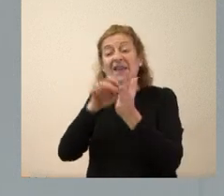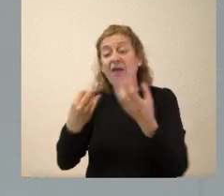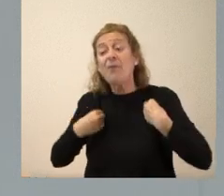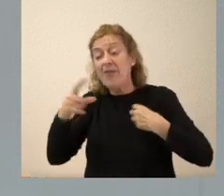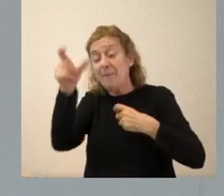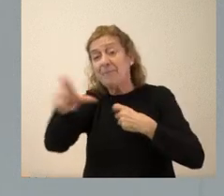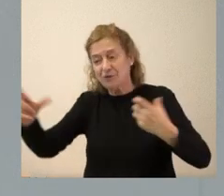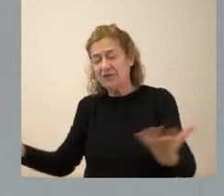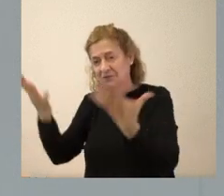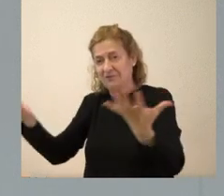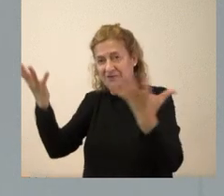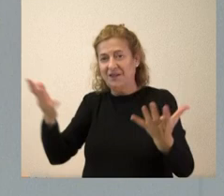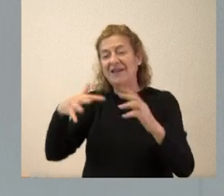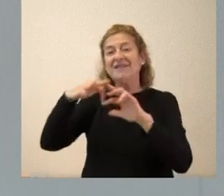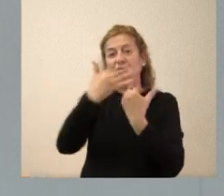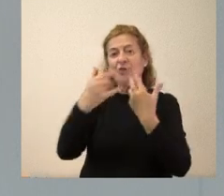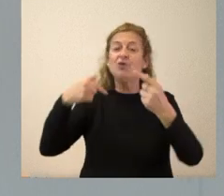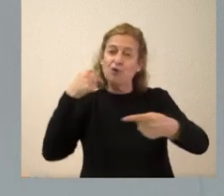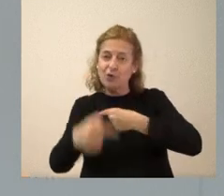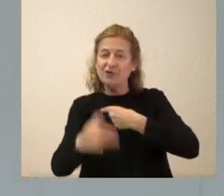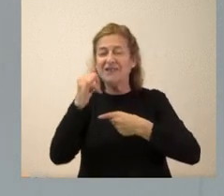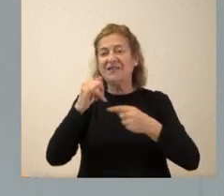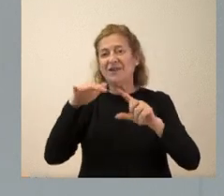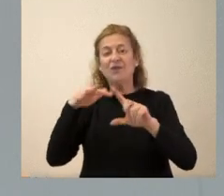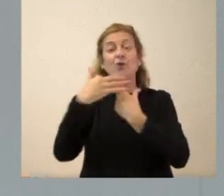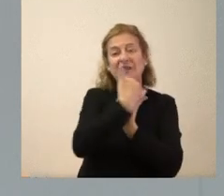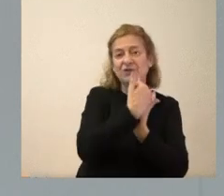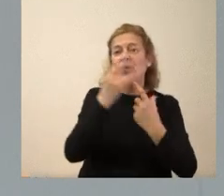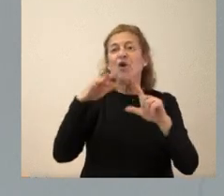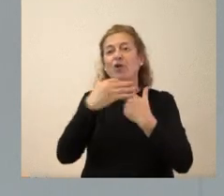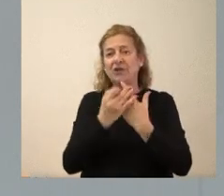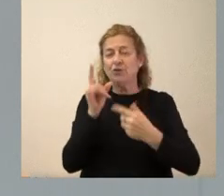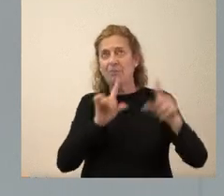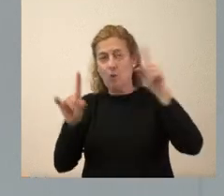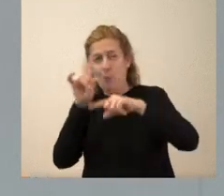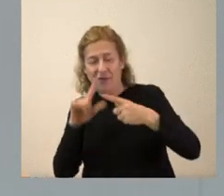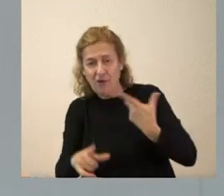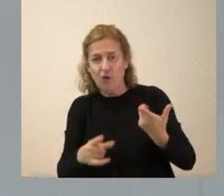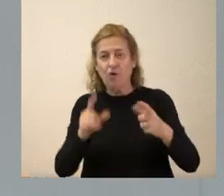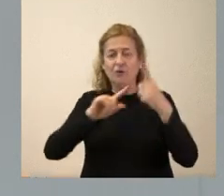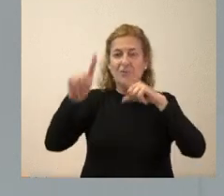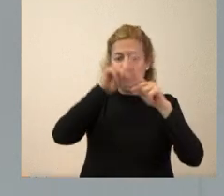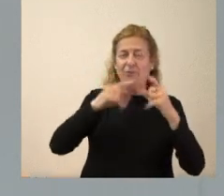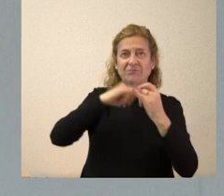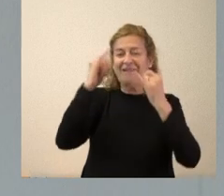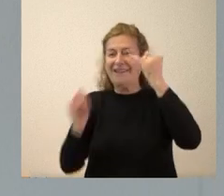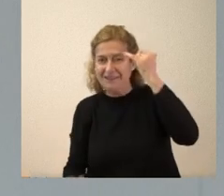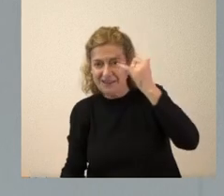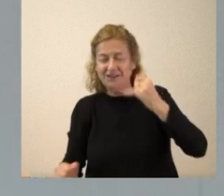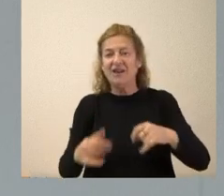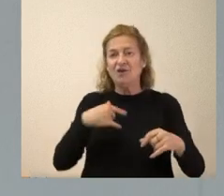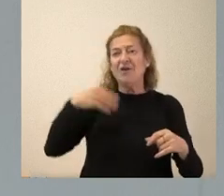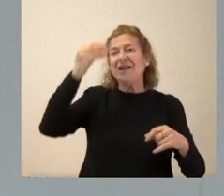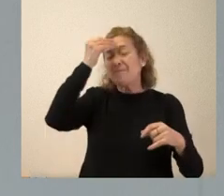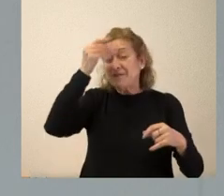en su situación diaria y en su contexto que es un contexto de preocupación es un contexto de crisis pero es un contexto donde creemos